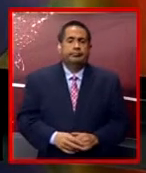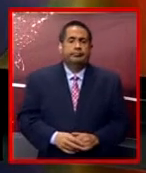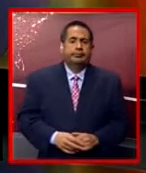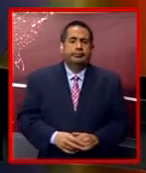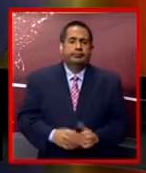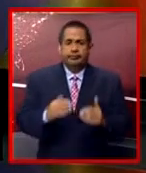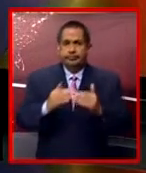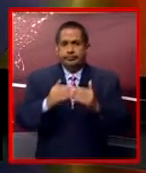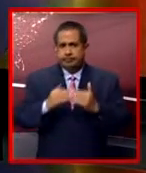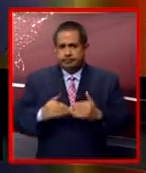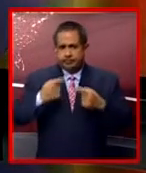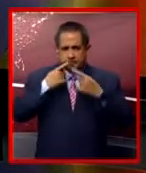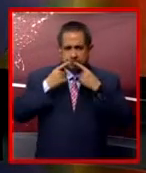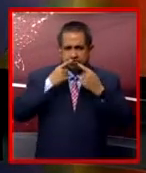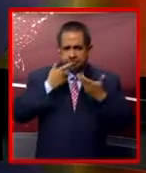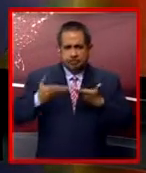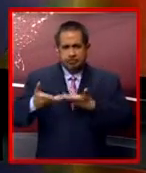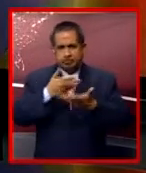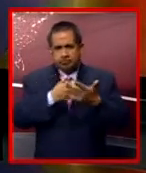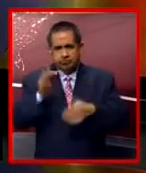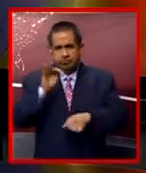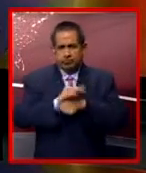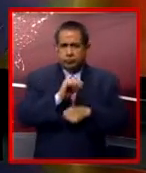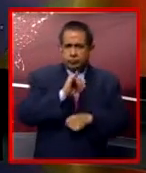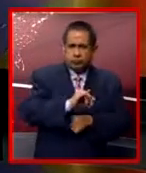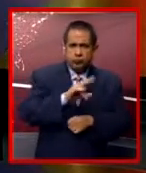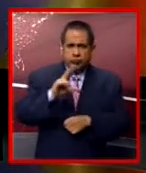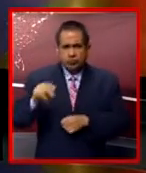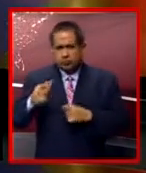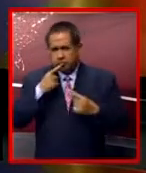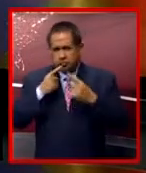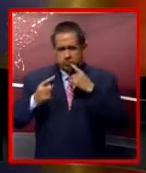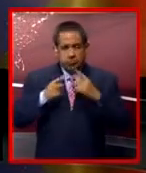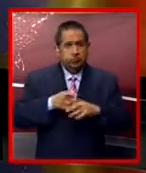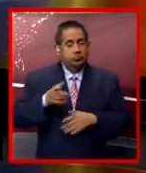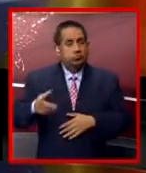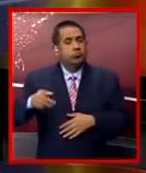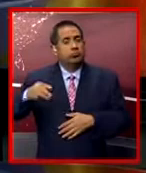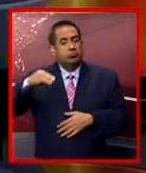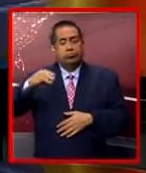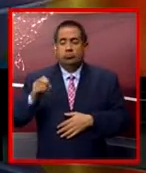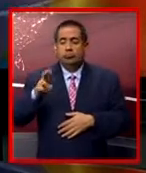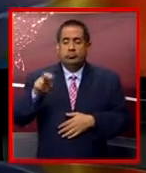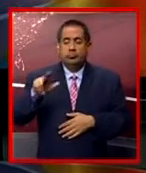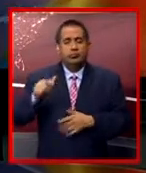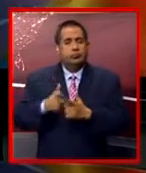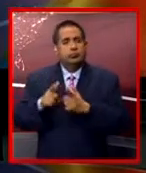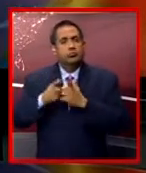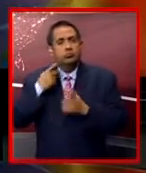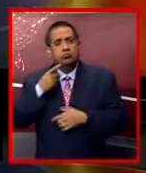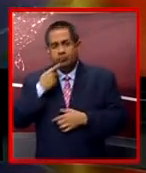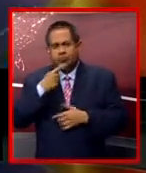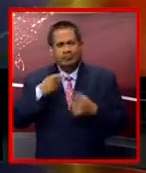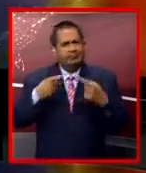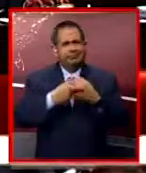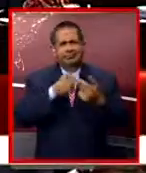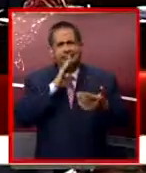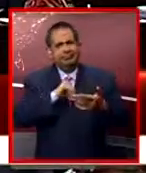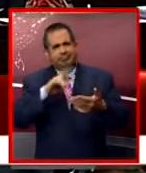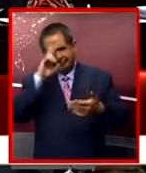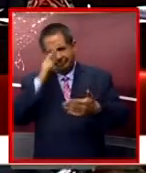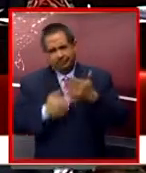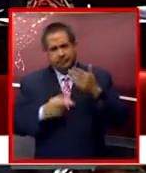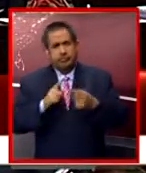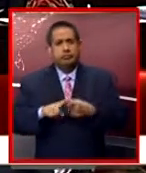A continuación se llevó a cabo la discusión a favor y en contra del dictamen, durante la cual Morena reiteró violaciones en el procedimiento.